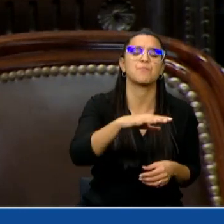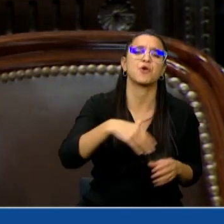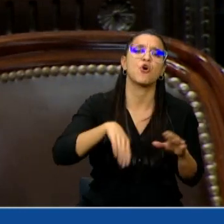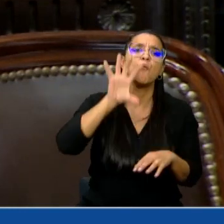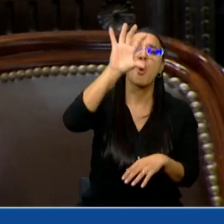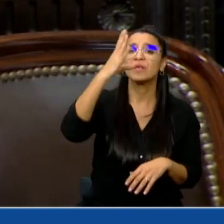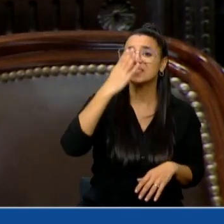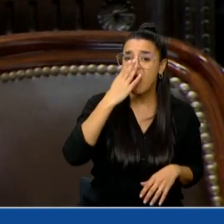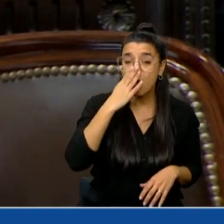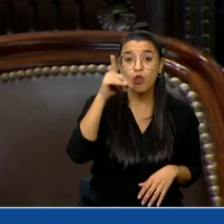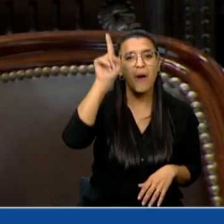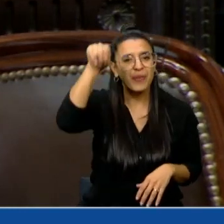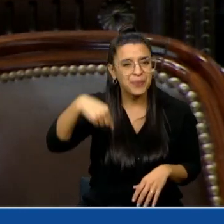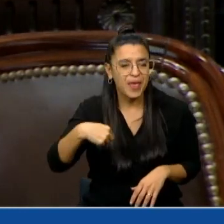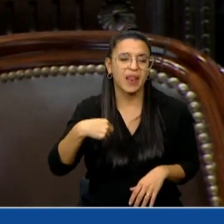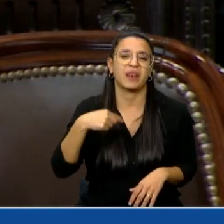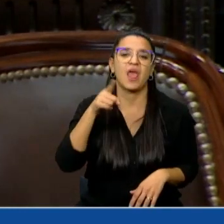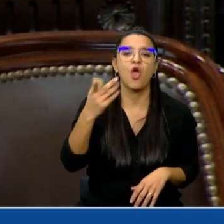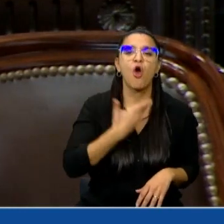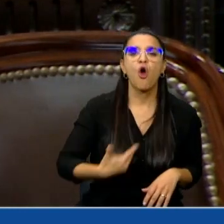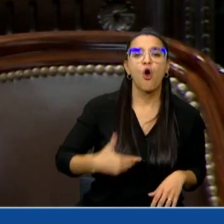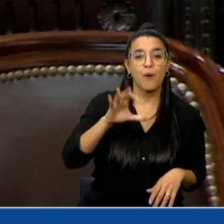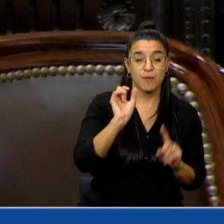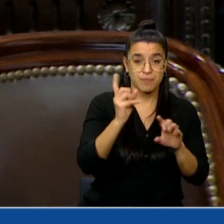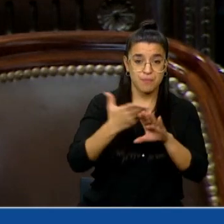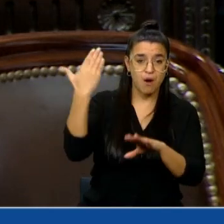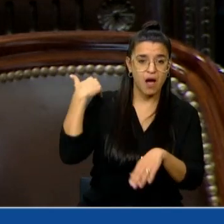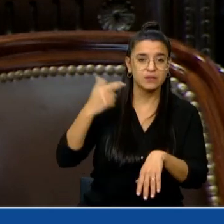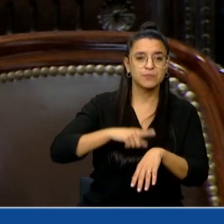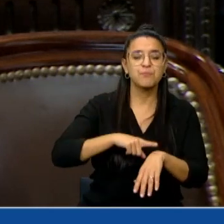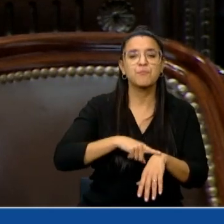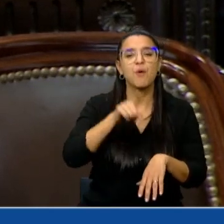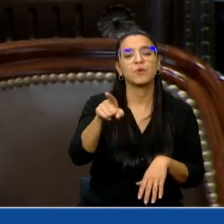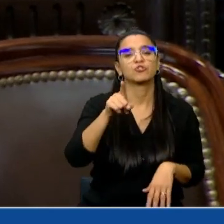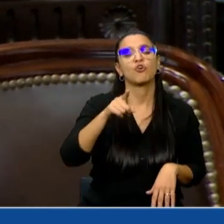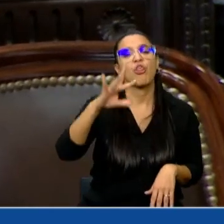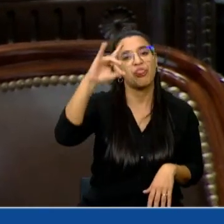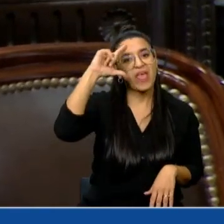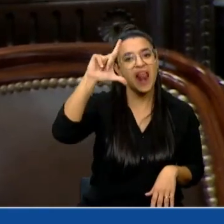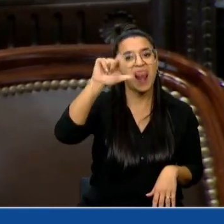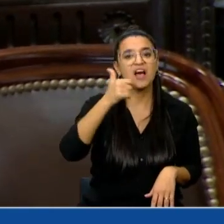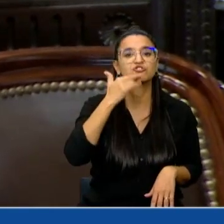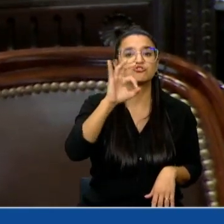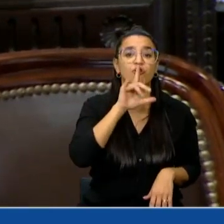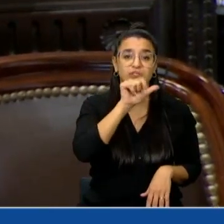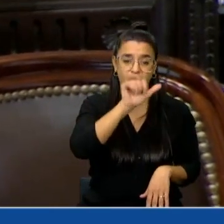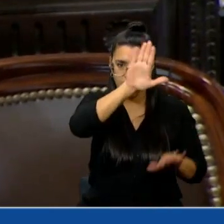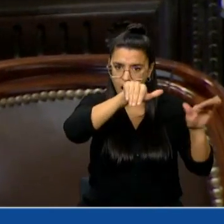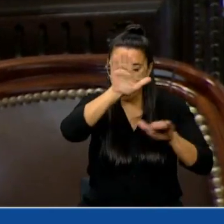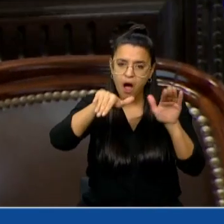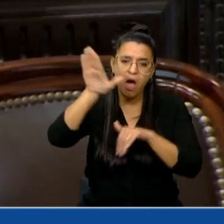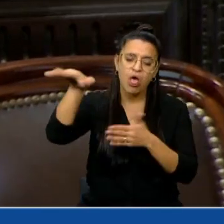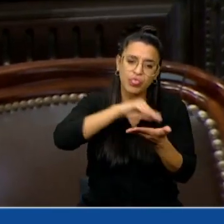Córdoba. Esto originó que el gobernador en ese momento, José Manuel de la Sota, convocara